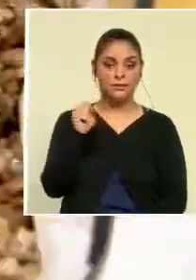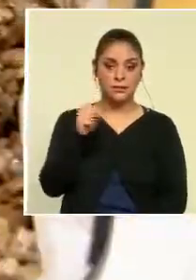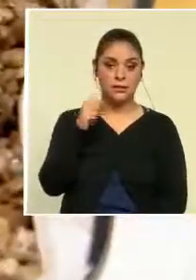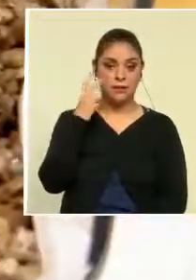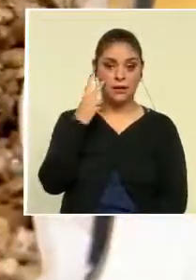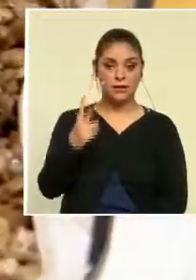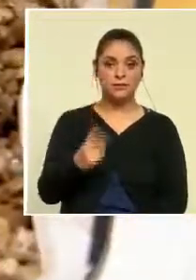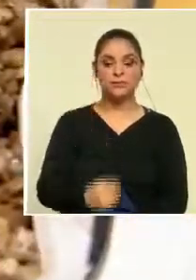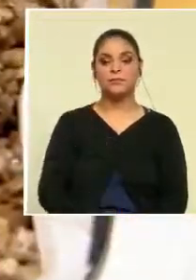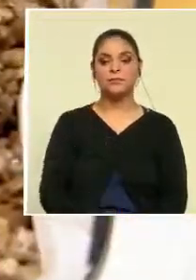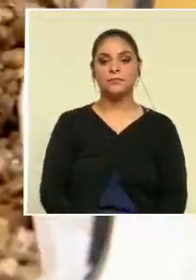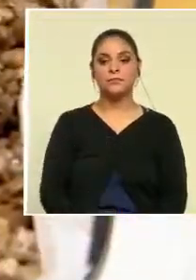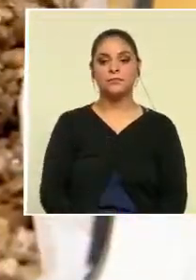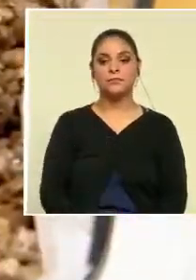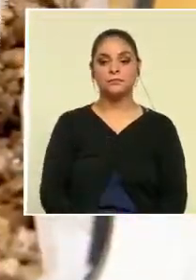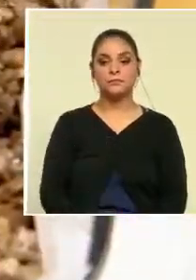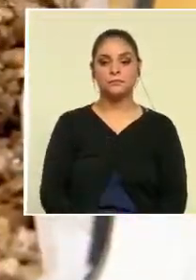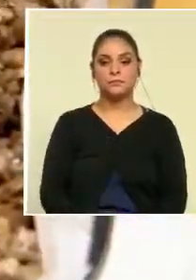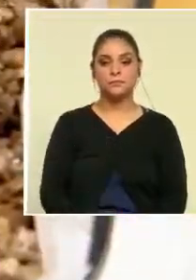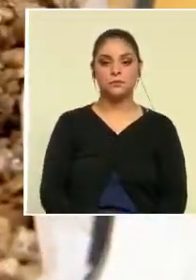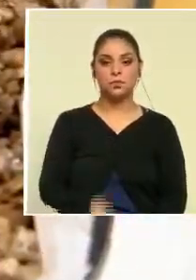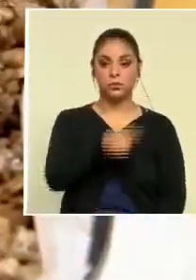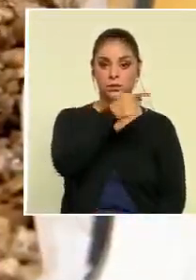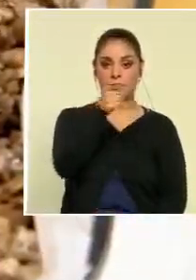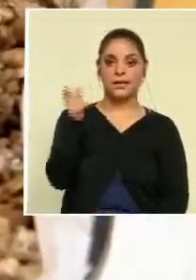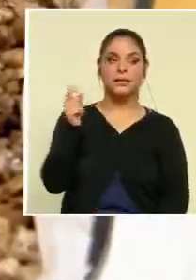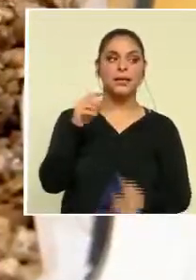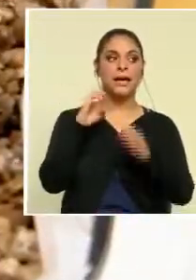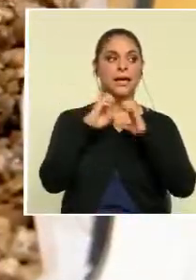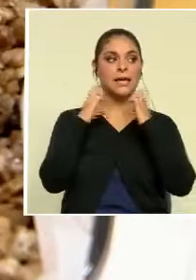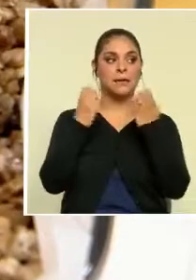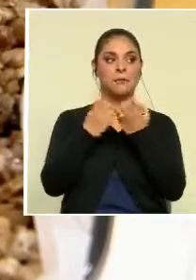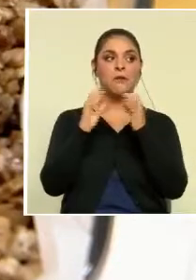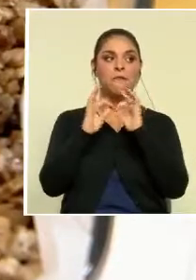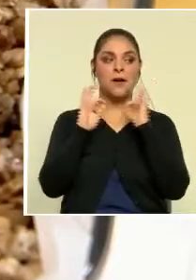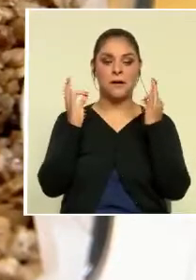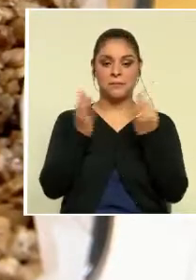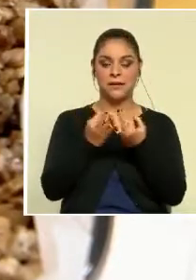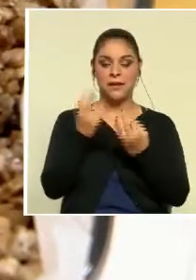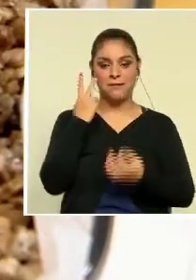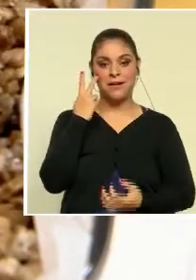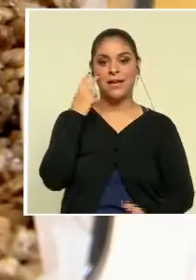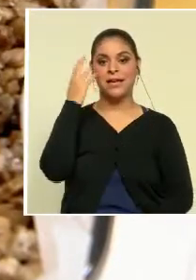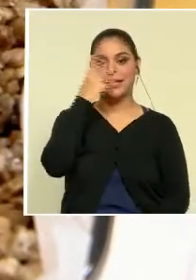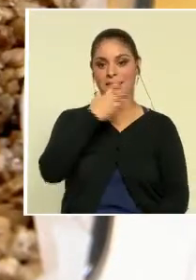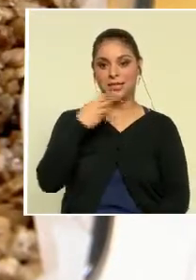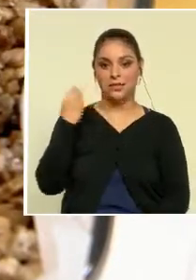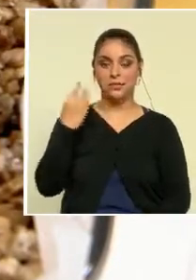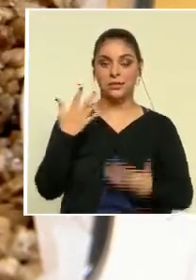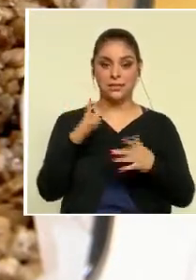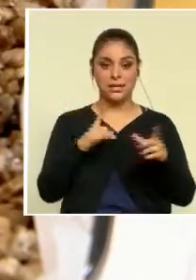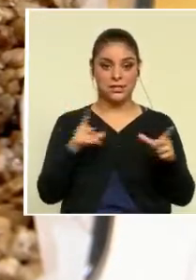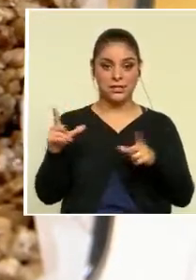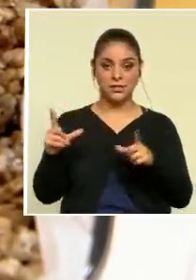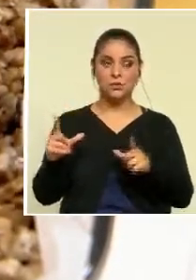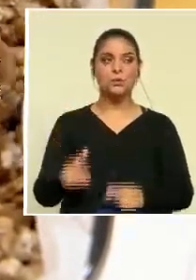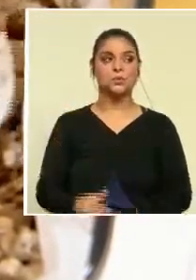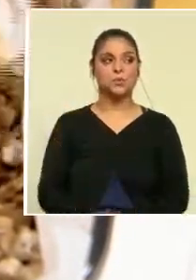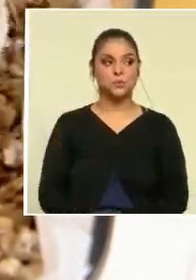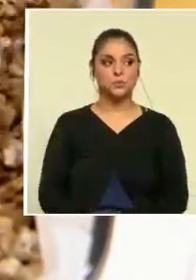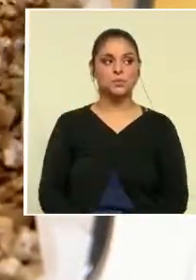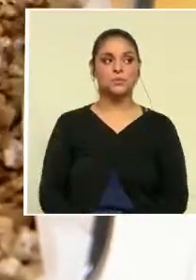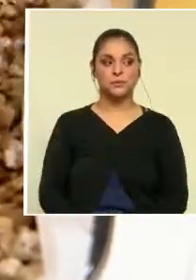niños semillas equipo familiar de estos hermosos y hermosas mire que tiene ya quedó listo ya quedó